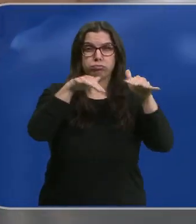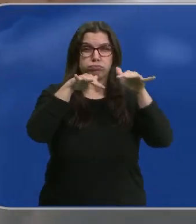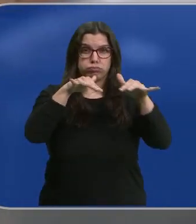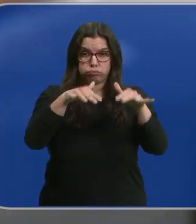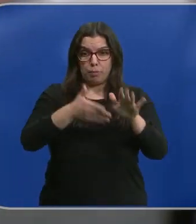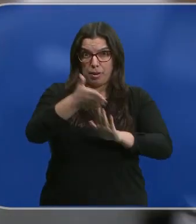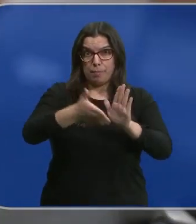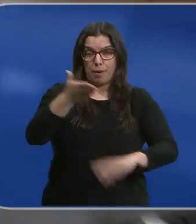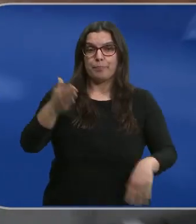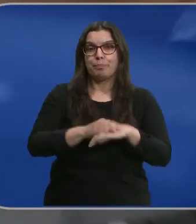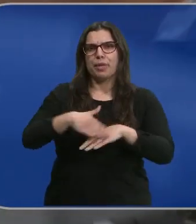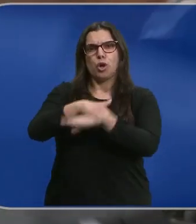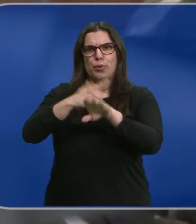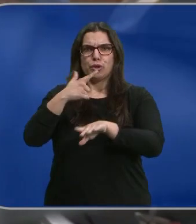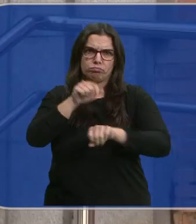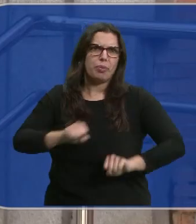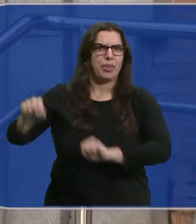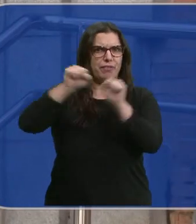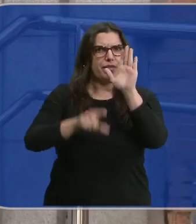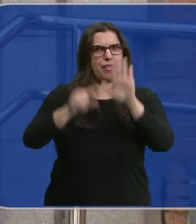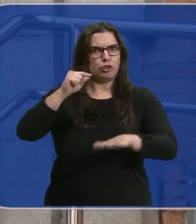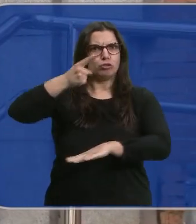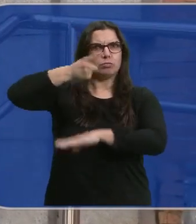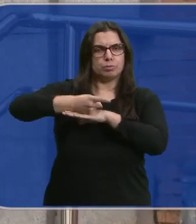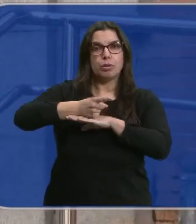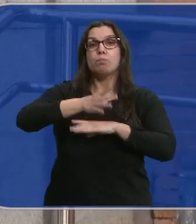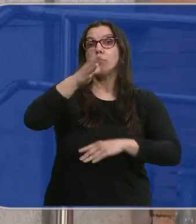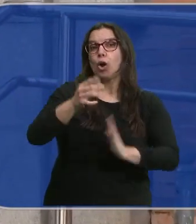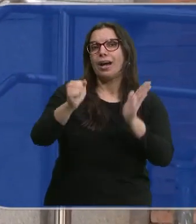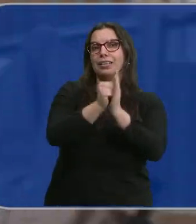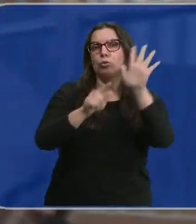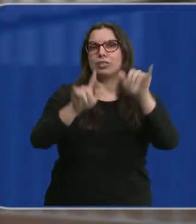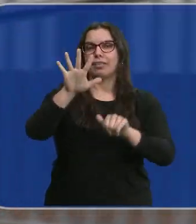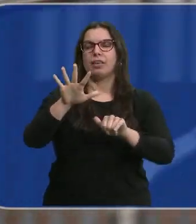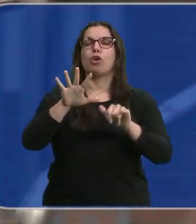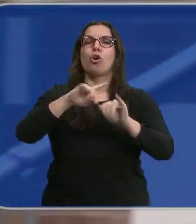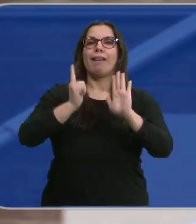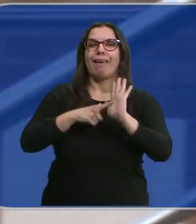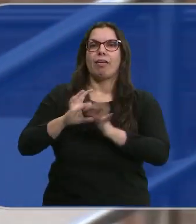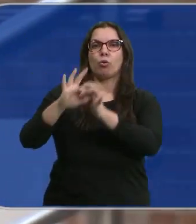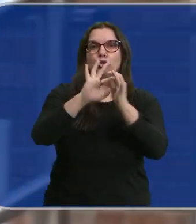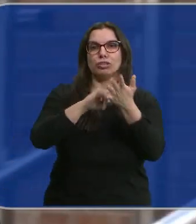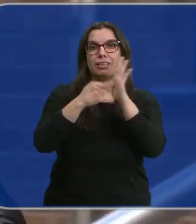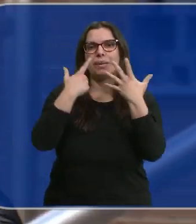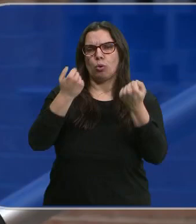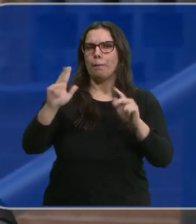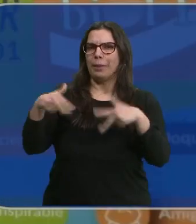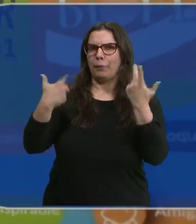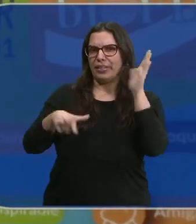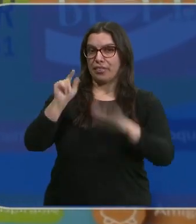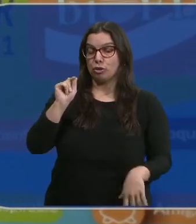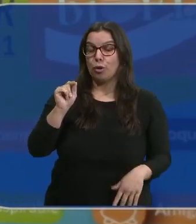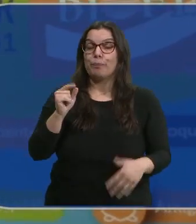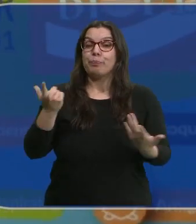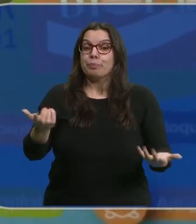El Gobierno defiende así este paso y se apoya para darlo en el artículo 65 de la Ley de Cohesión del Sistema de Salud. De esta forma,